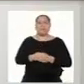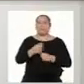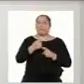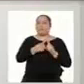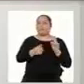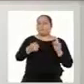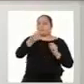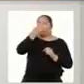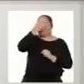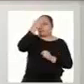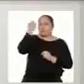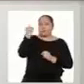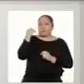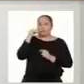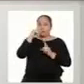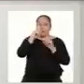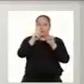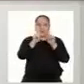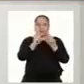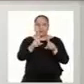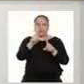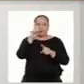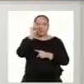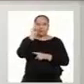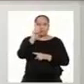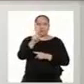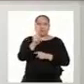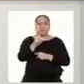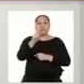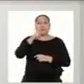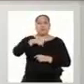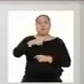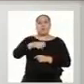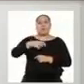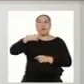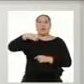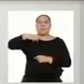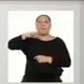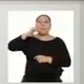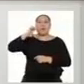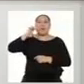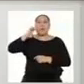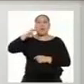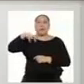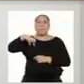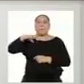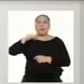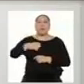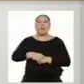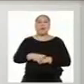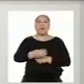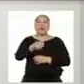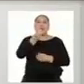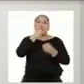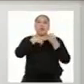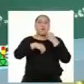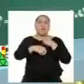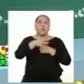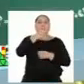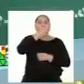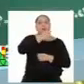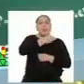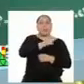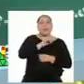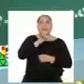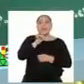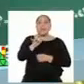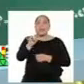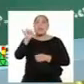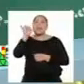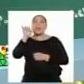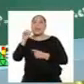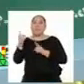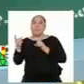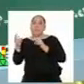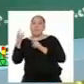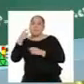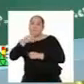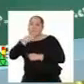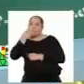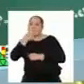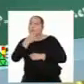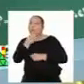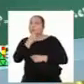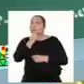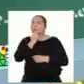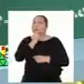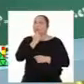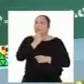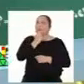creo que olvidaste que la pregunta número uno tiene como requisito que Pepe deberá consumir tanto leche como manzanas Uy, es cierto